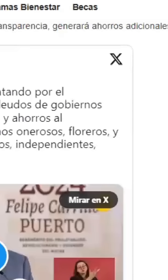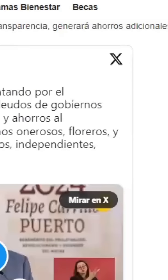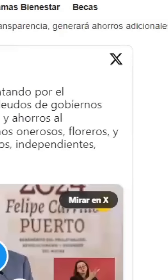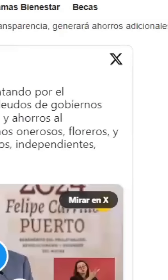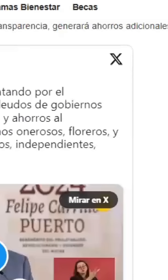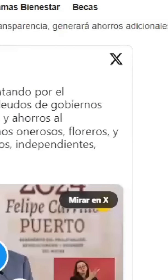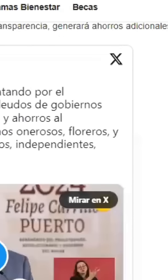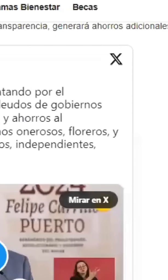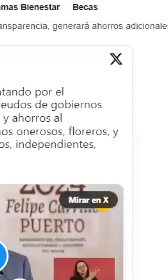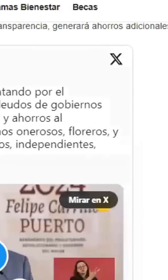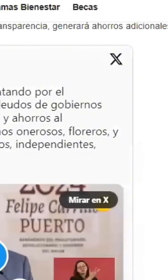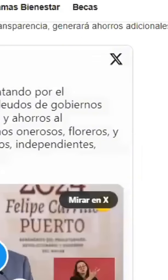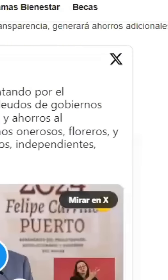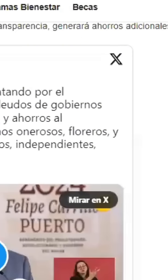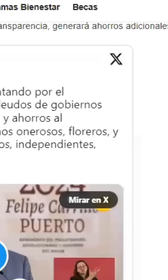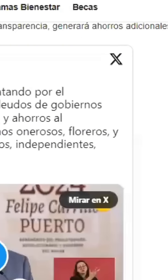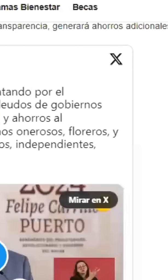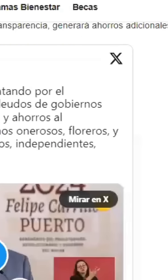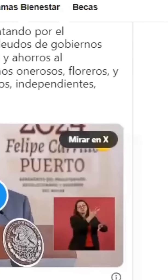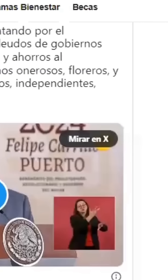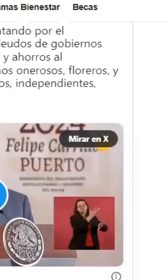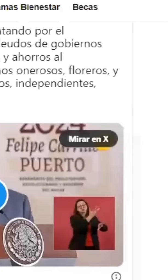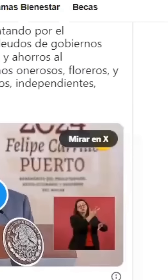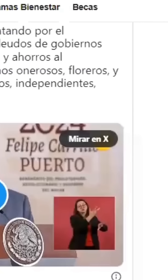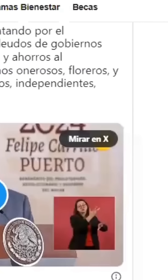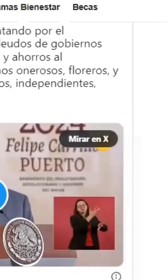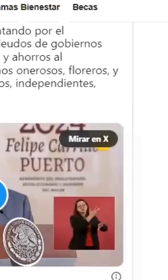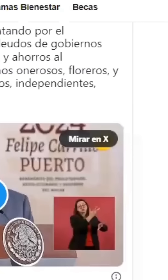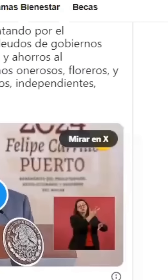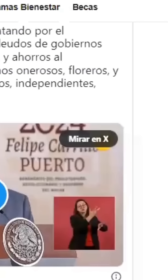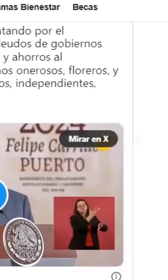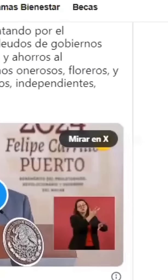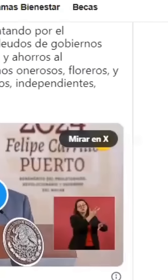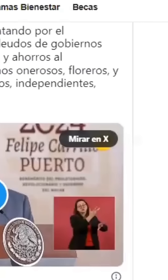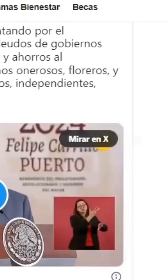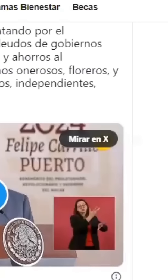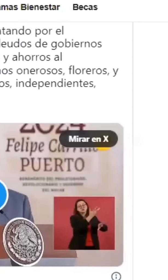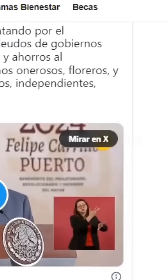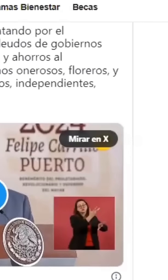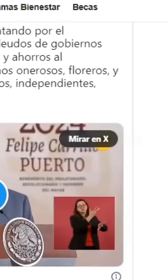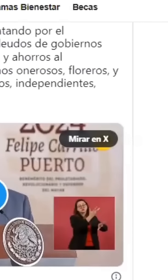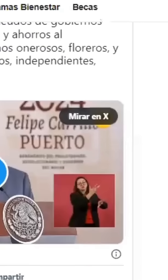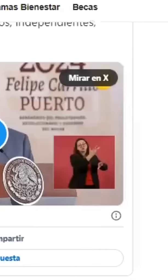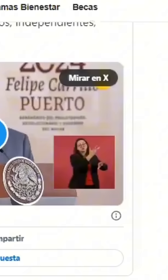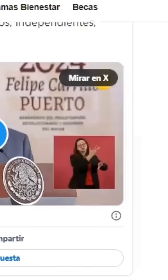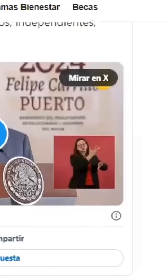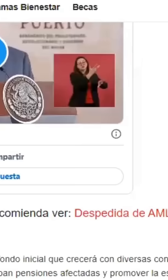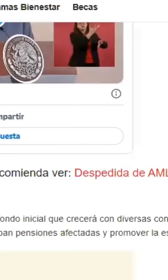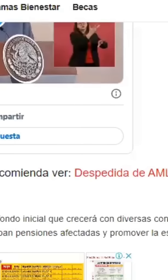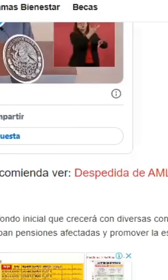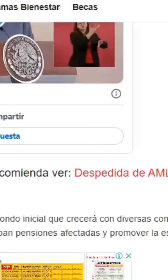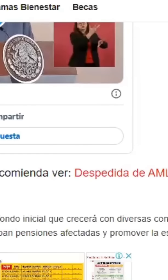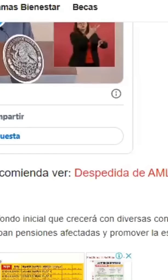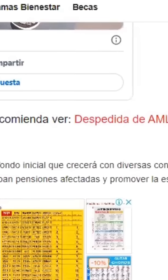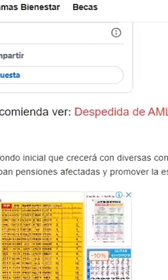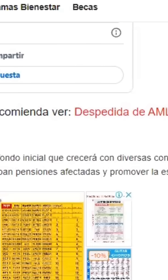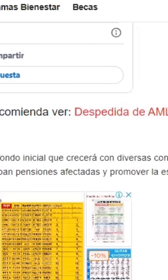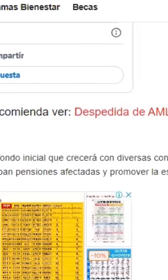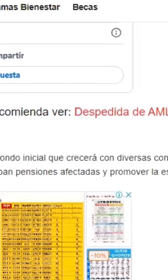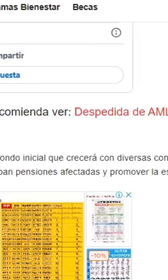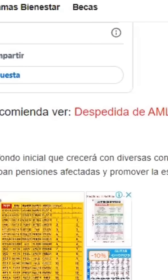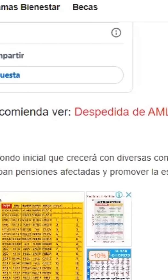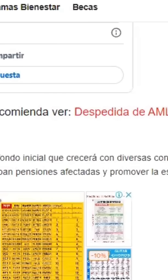independientes Así es explicó López Obrador tenemos el video completo al finalizar esta noticia